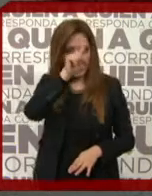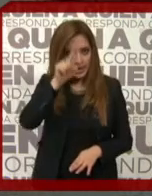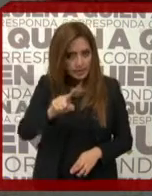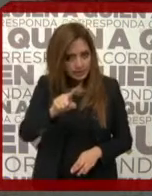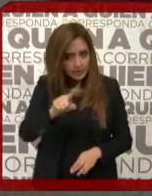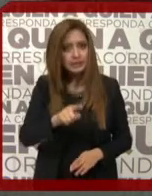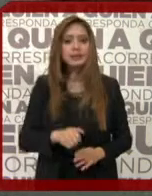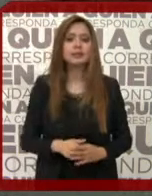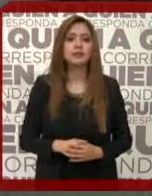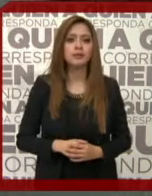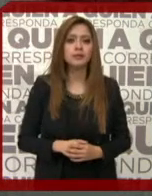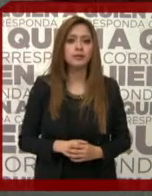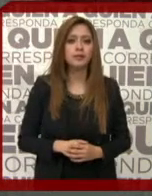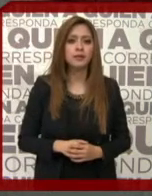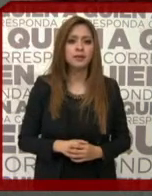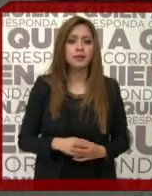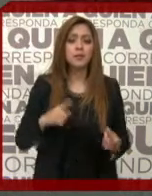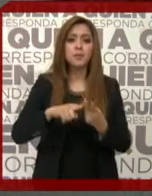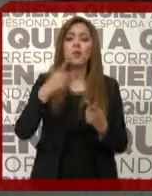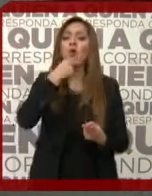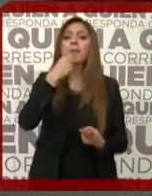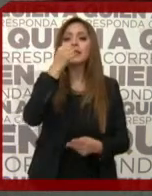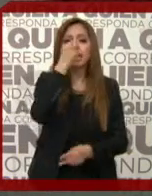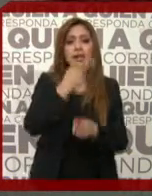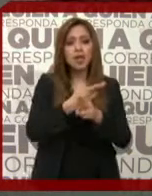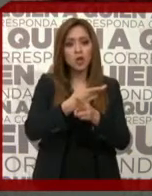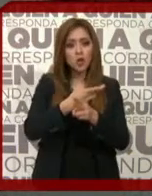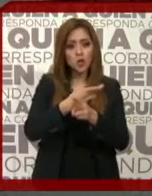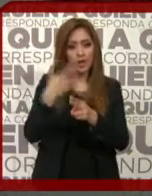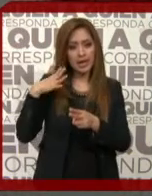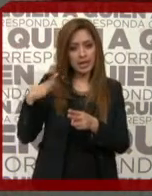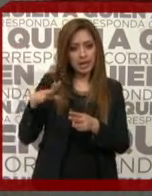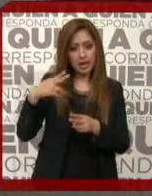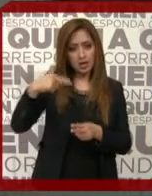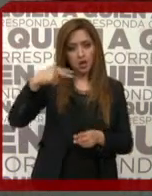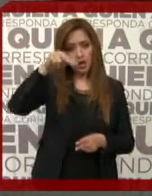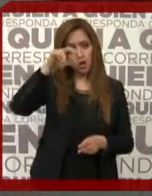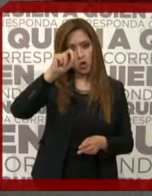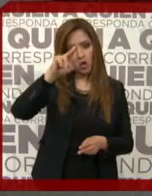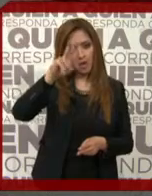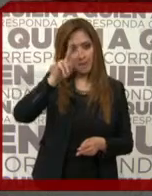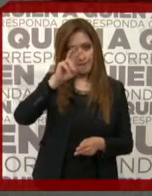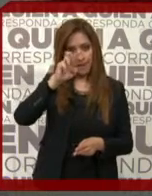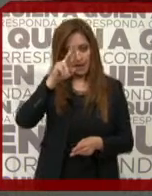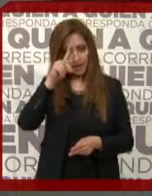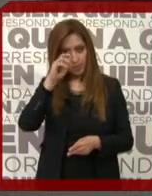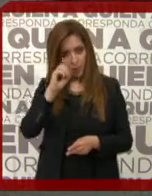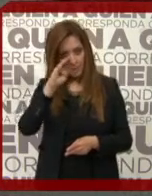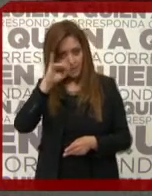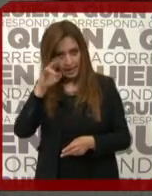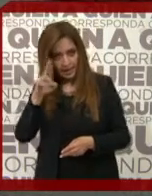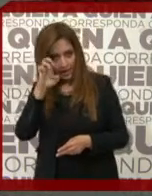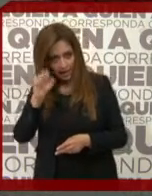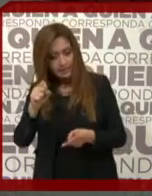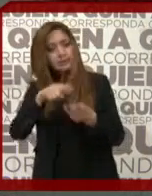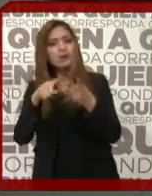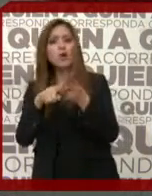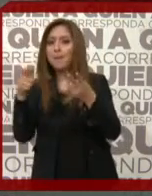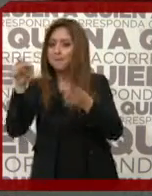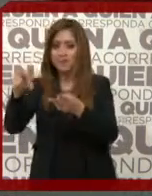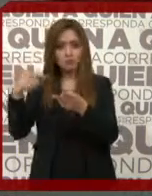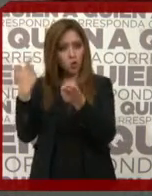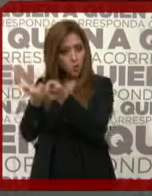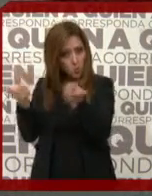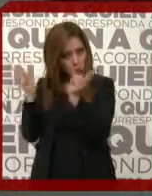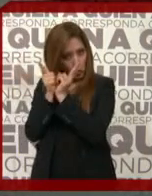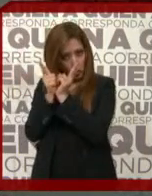Y el secretario general es Norberto Manjares Álvarez, del mismo grupo de trabajo que mi jefa